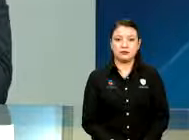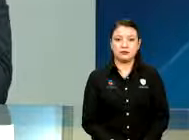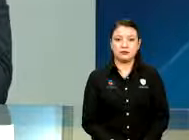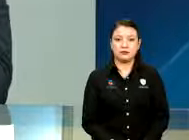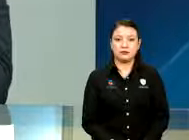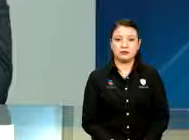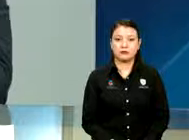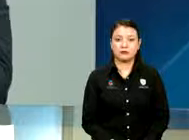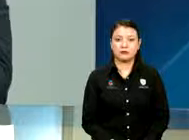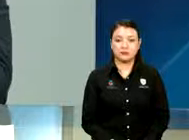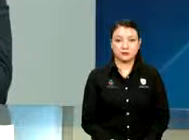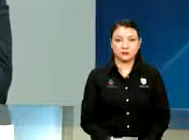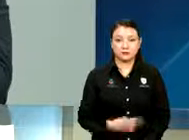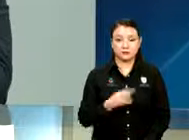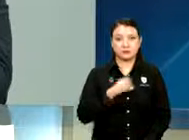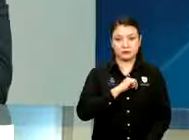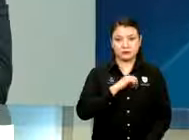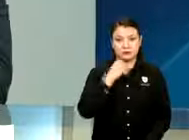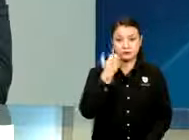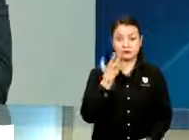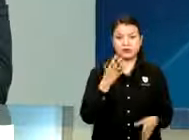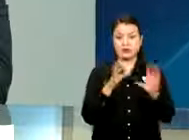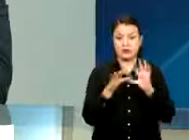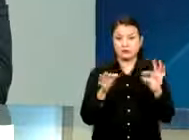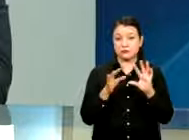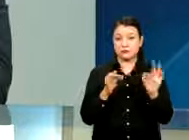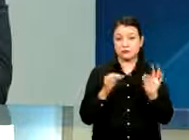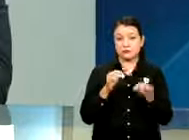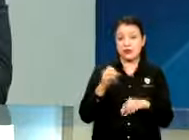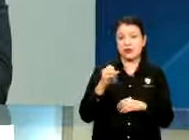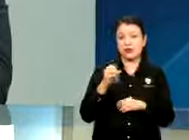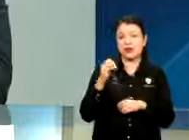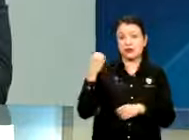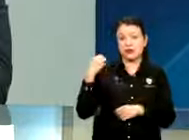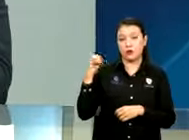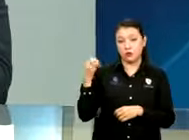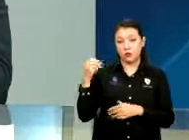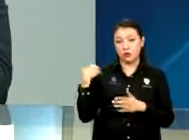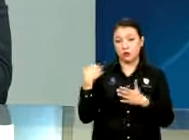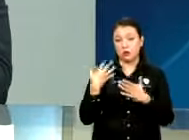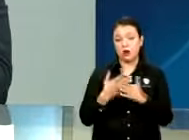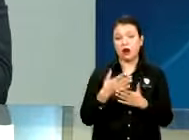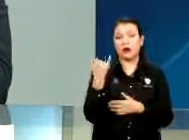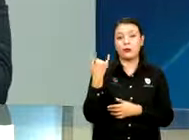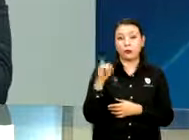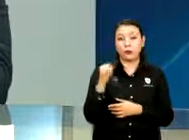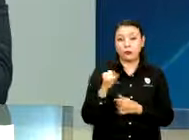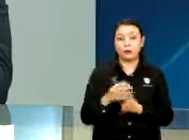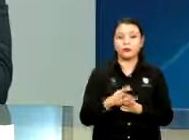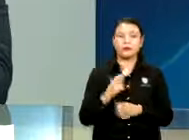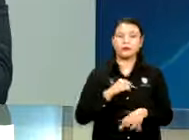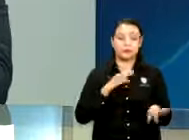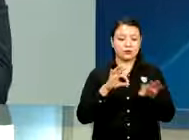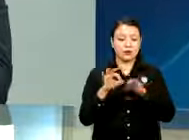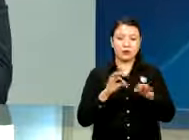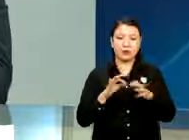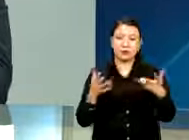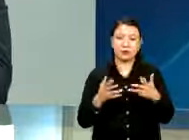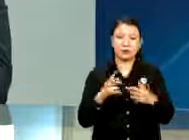de octubre de 2016 a junio de 2021 la subsecretaría ha emitido y ha estado trabajando en